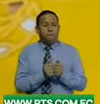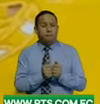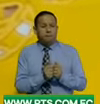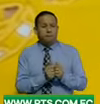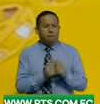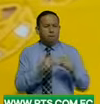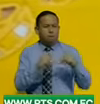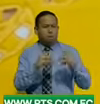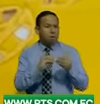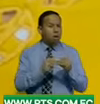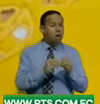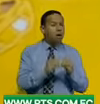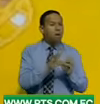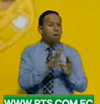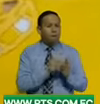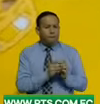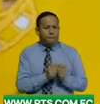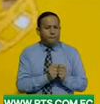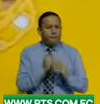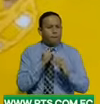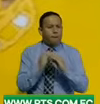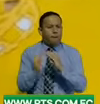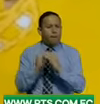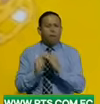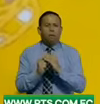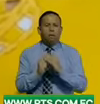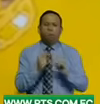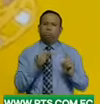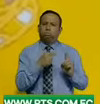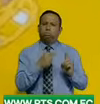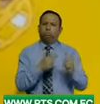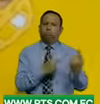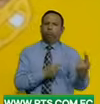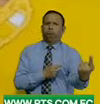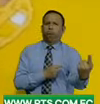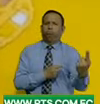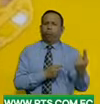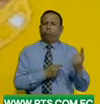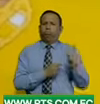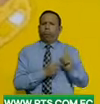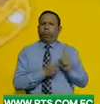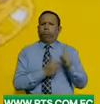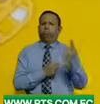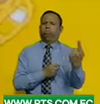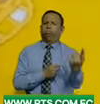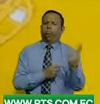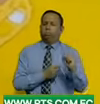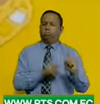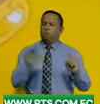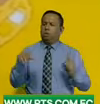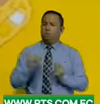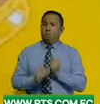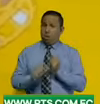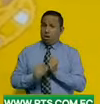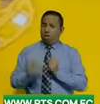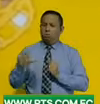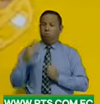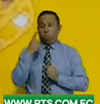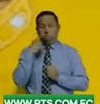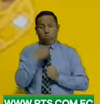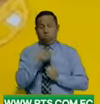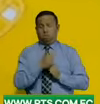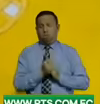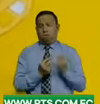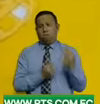placas de los coches y todo esto. Y después vuelta se regresó. Y yo le digo a mi hermana, digo, este hombre nos está mirando mucho. Y mi hermana dice, no ha de ser